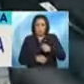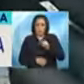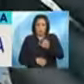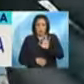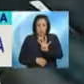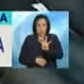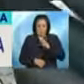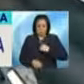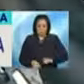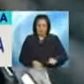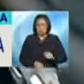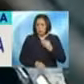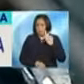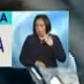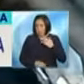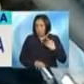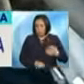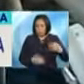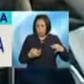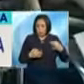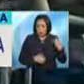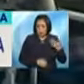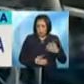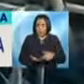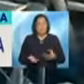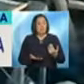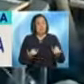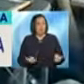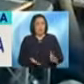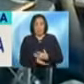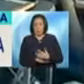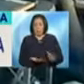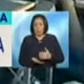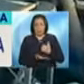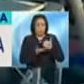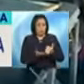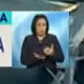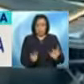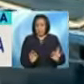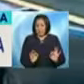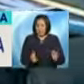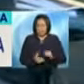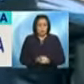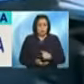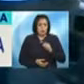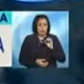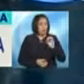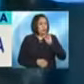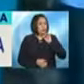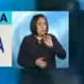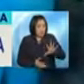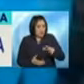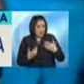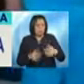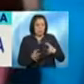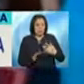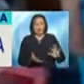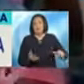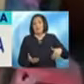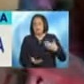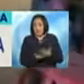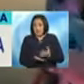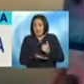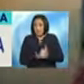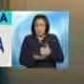hijos, es madre soltera. Hasta el momento no ha recibido ayuda, señora. Se dice que la ayuda ya está llegando, que ya